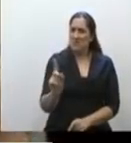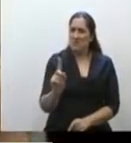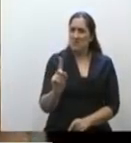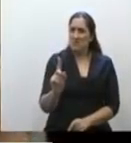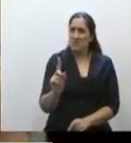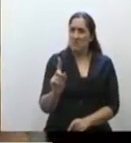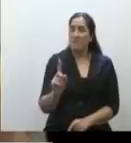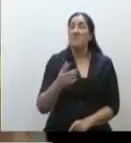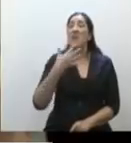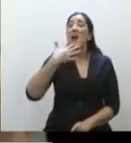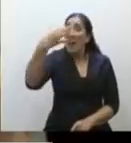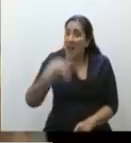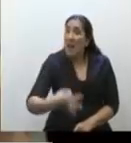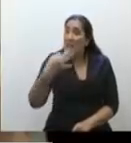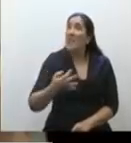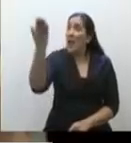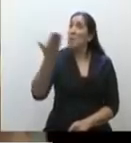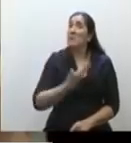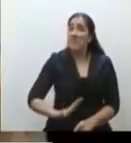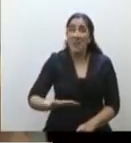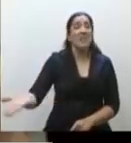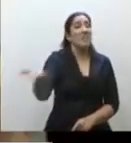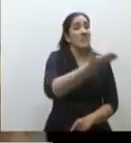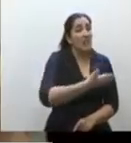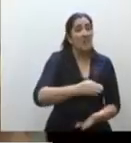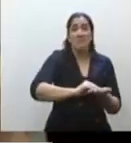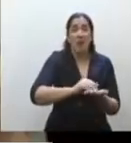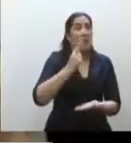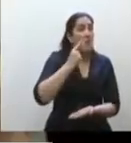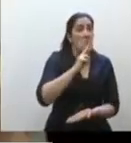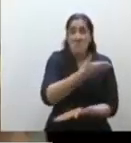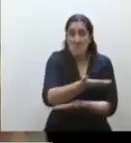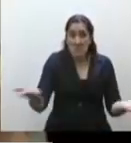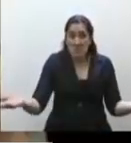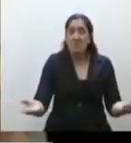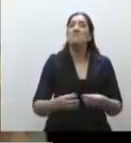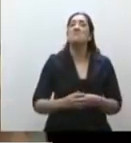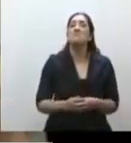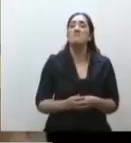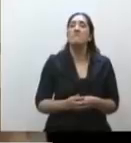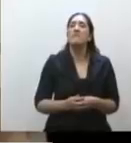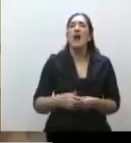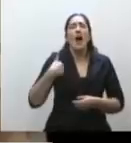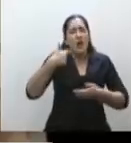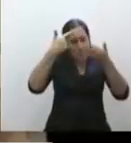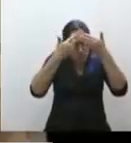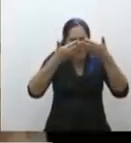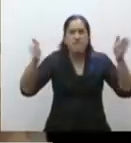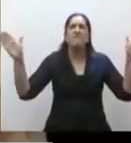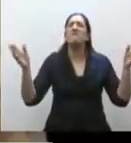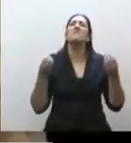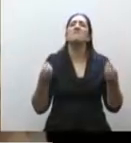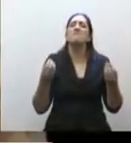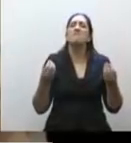La verdad, señora presidenta, señores legisladores y legisladoras, me abrió la cabeza en cuanto